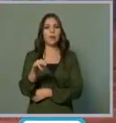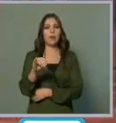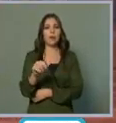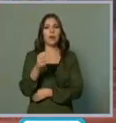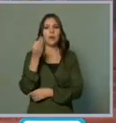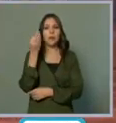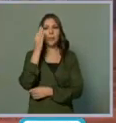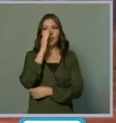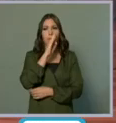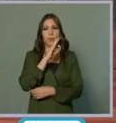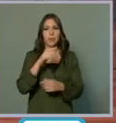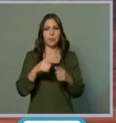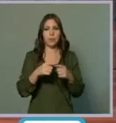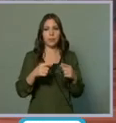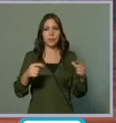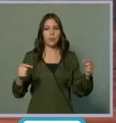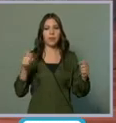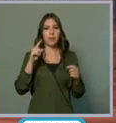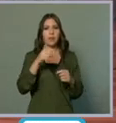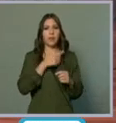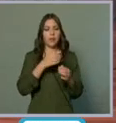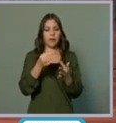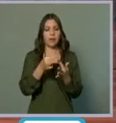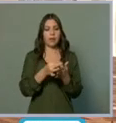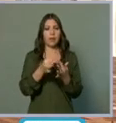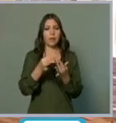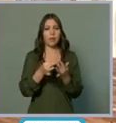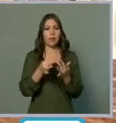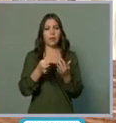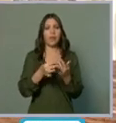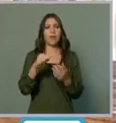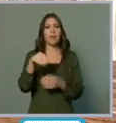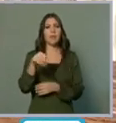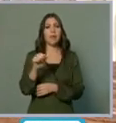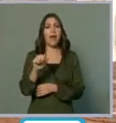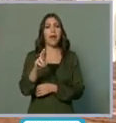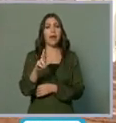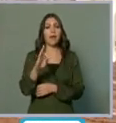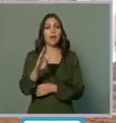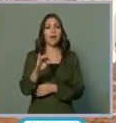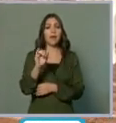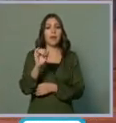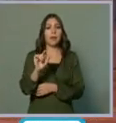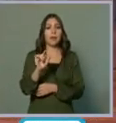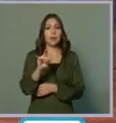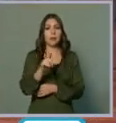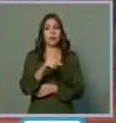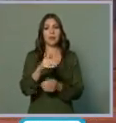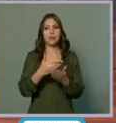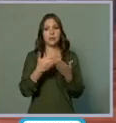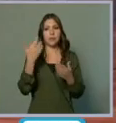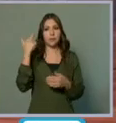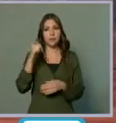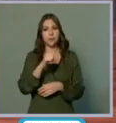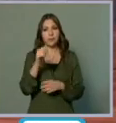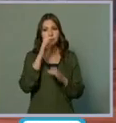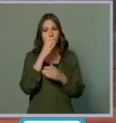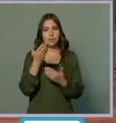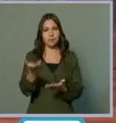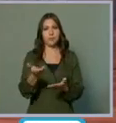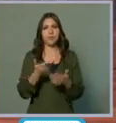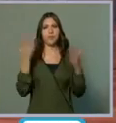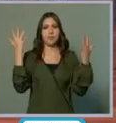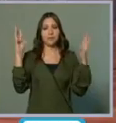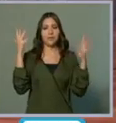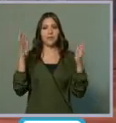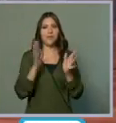malfil colocados en los dedos, pulgar, índice, gordial. Ahí está. Pues ya afinada el instrumento, vamos a disfrutar de la siguiente pieza. ¿Le parece? Muy Adelante, maestra. Fuerte